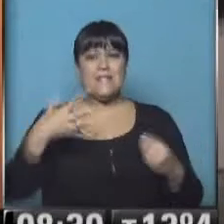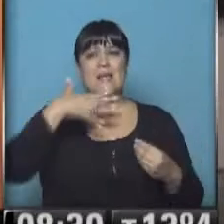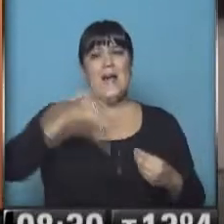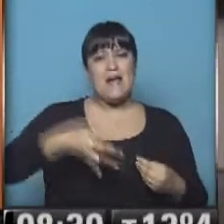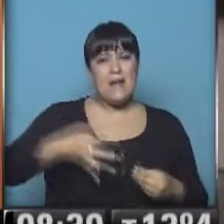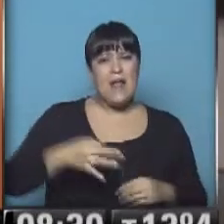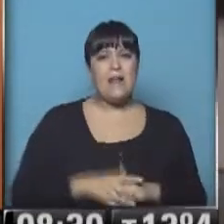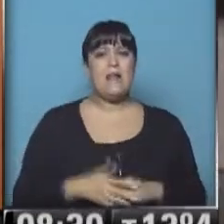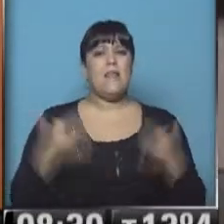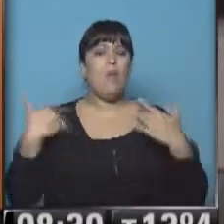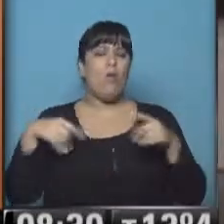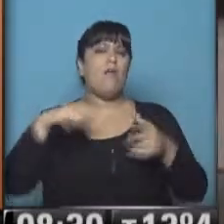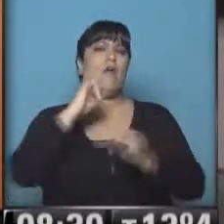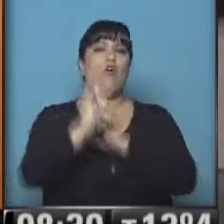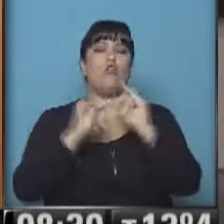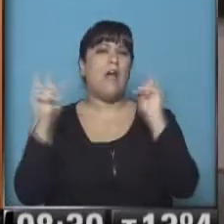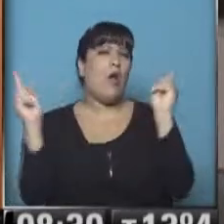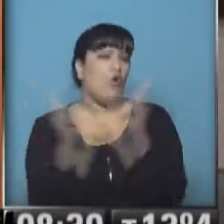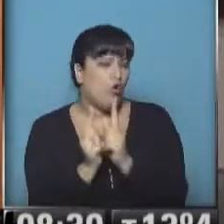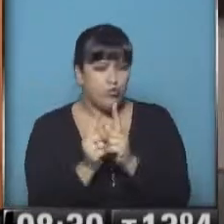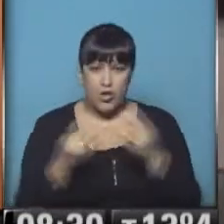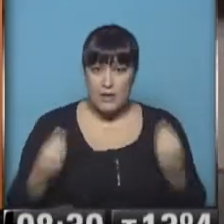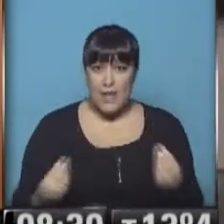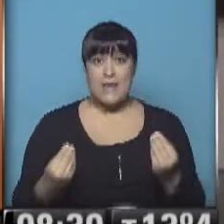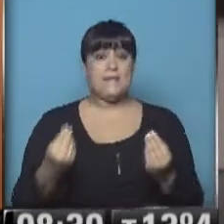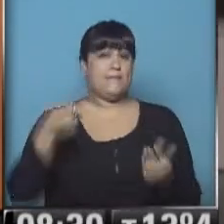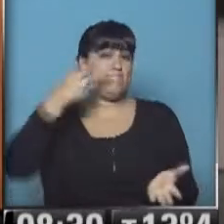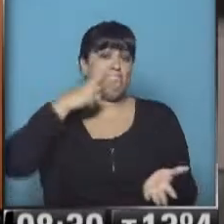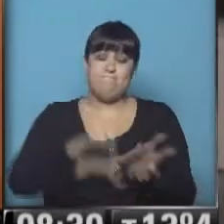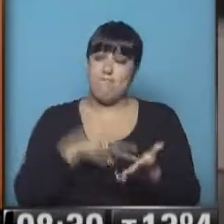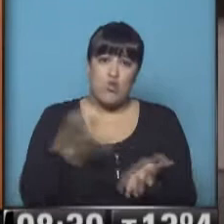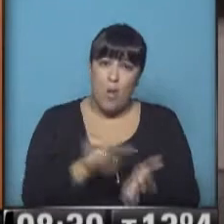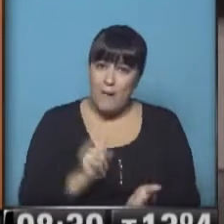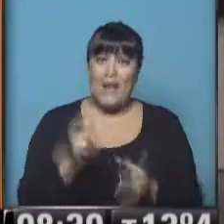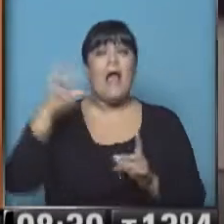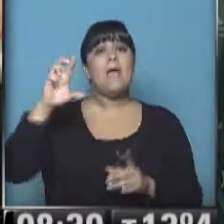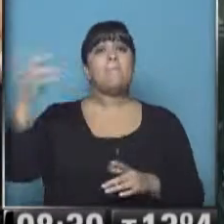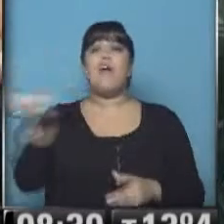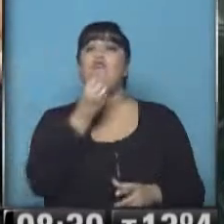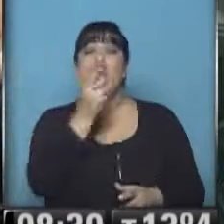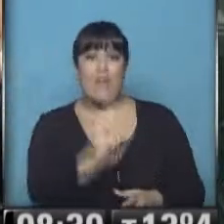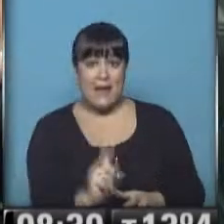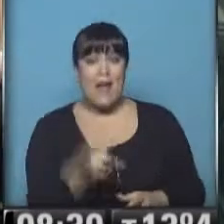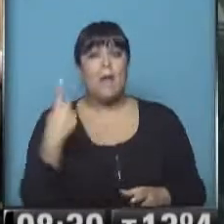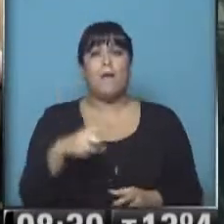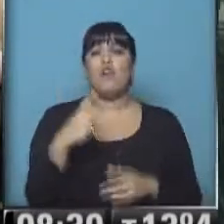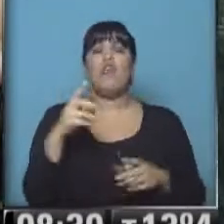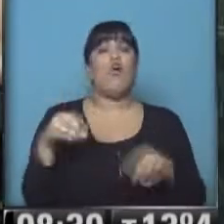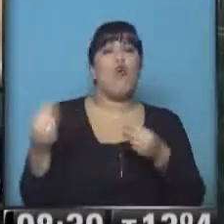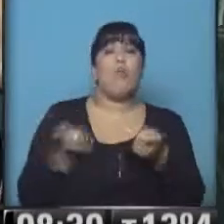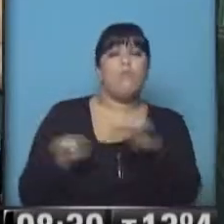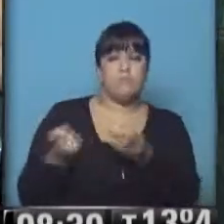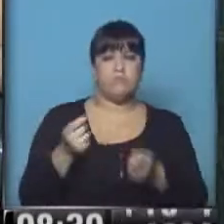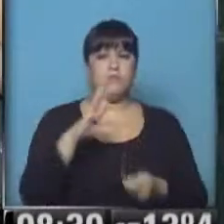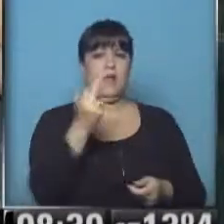puede resumir en consecuencia es evasión de pago de impuestos y fuga de divisas pero en la práctica cómo se dan esas maniobras raúl